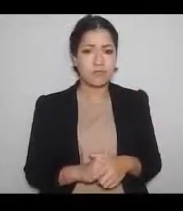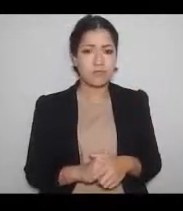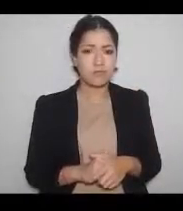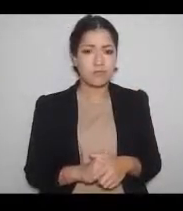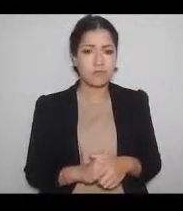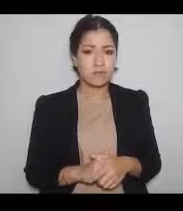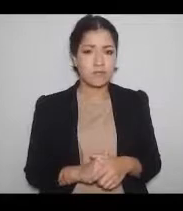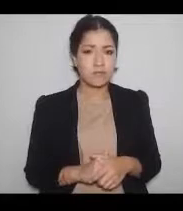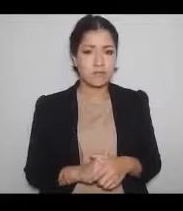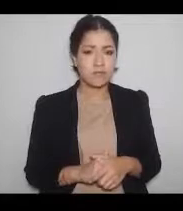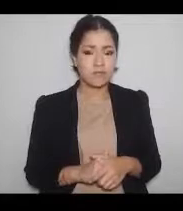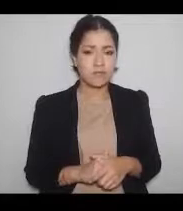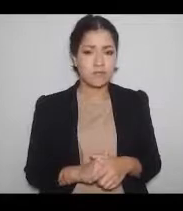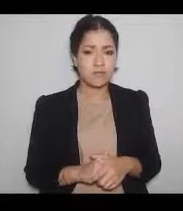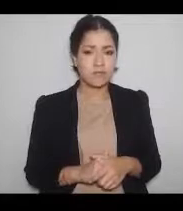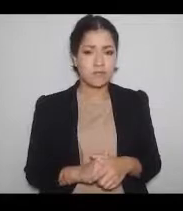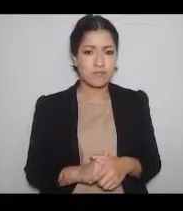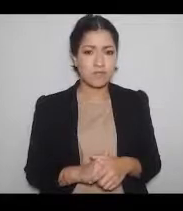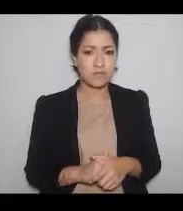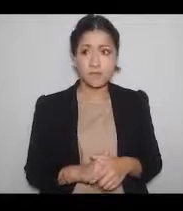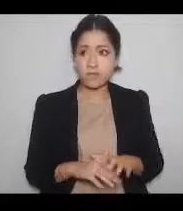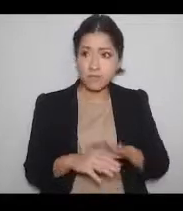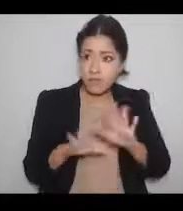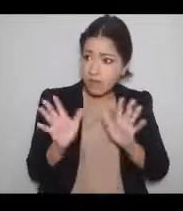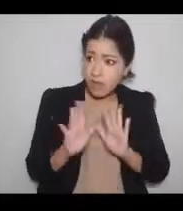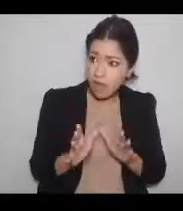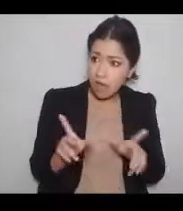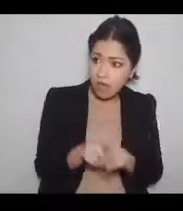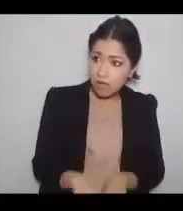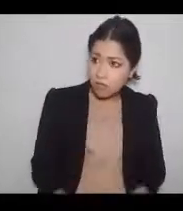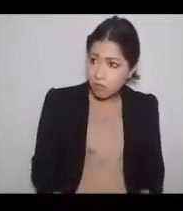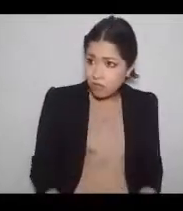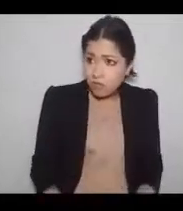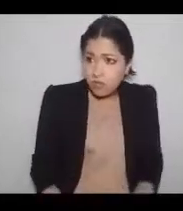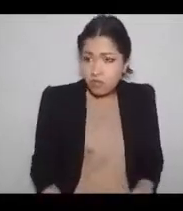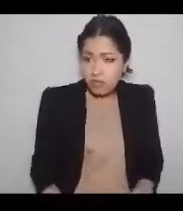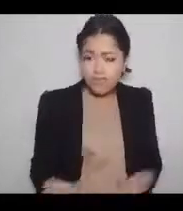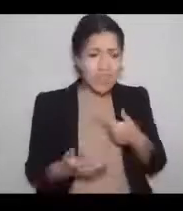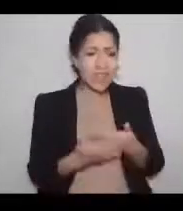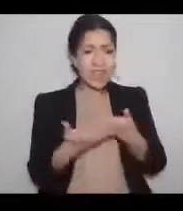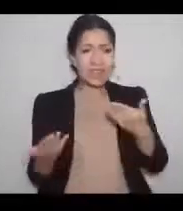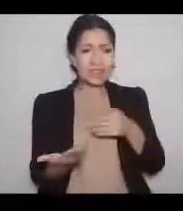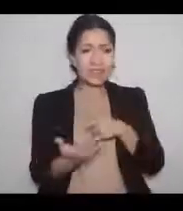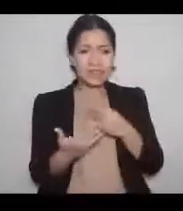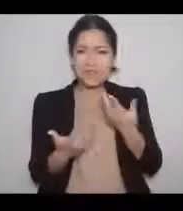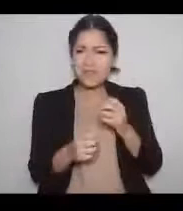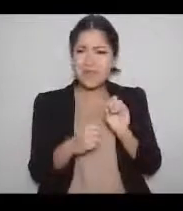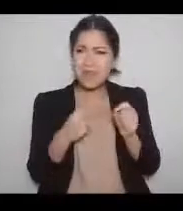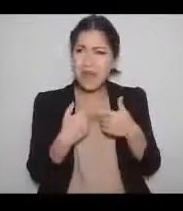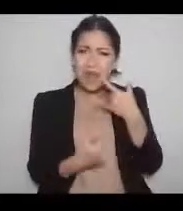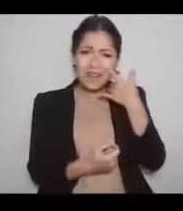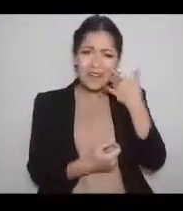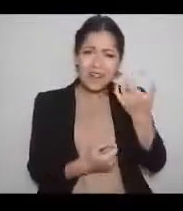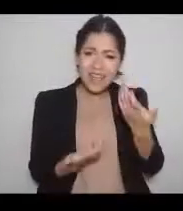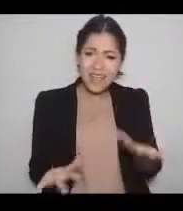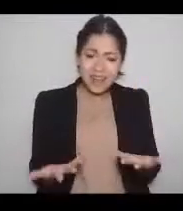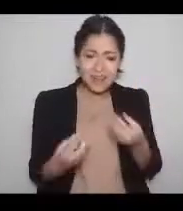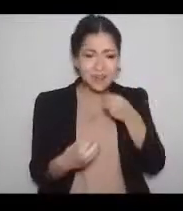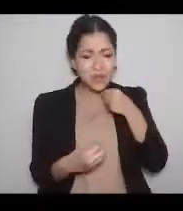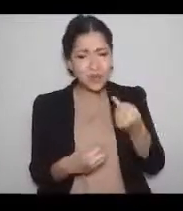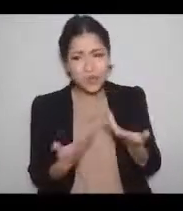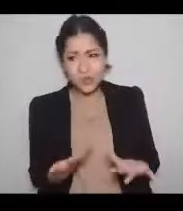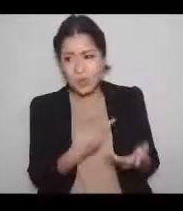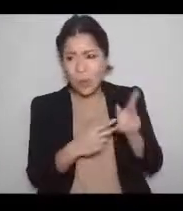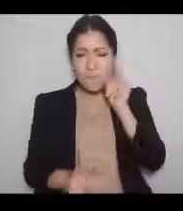Eso es todo lo que tienes que decir. Estamos en un misterio, ante un misterio más extraño que todas las galaxias. Tú y yo, Hamlet y el